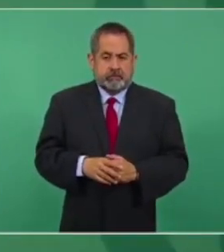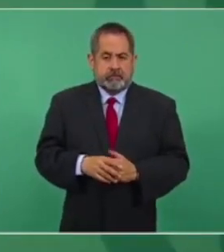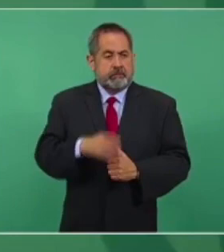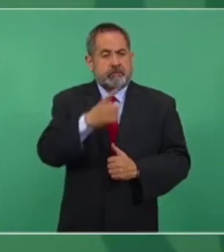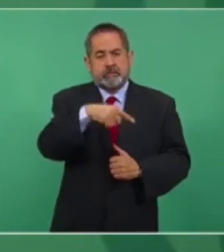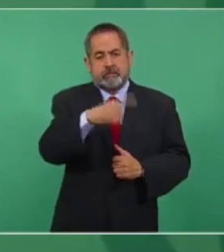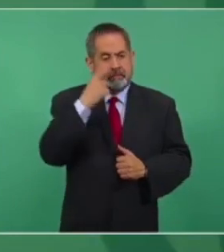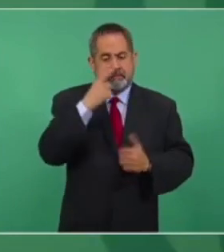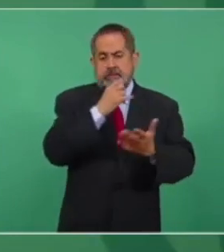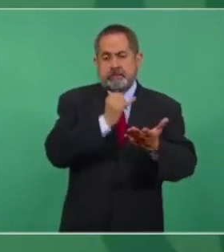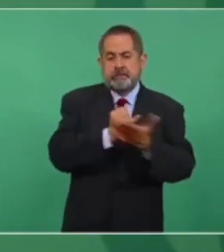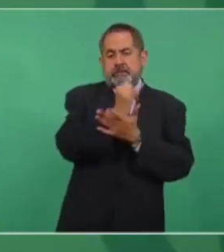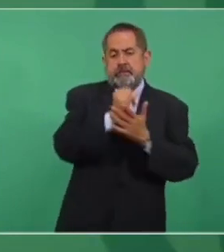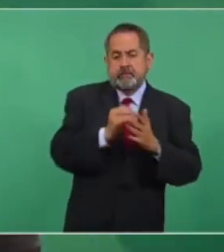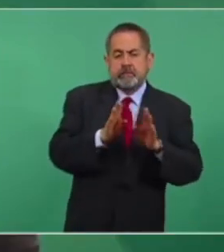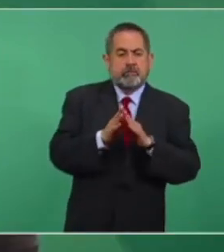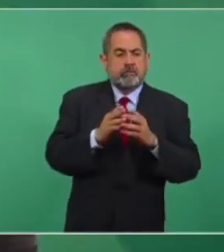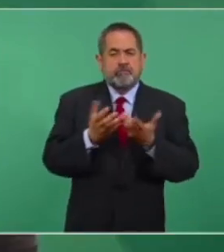deciden ellos.